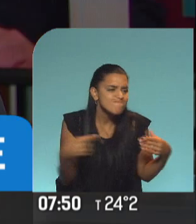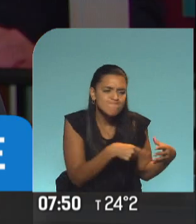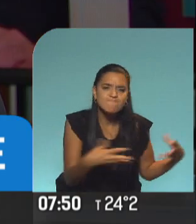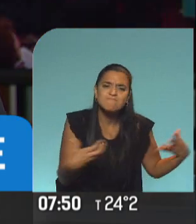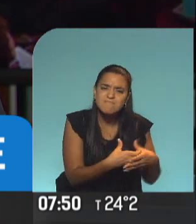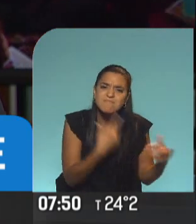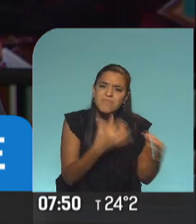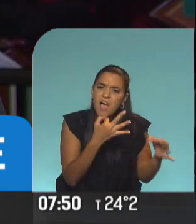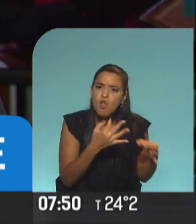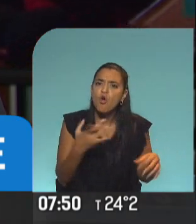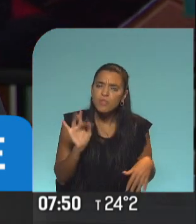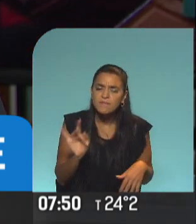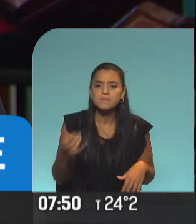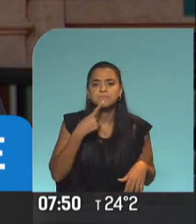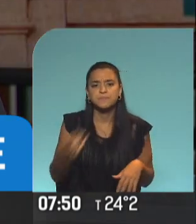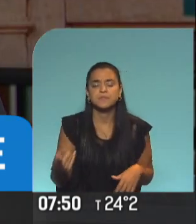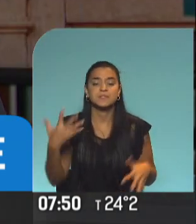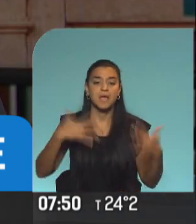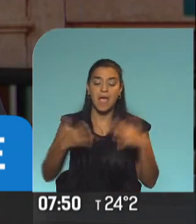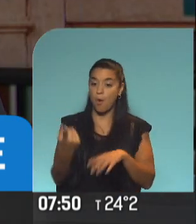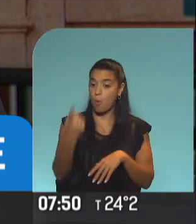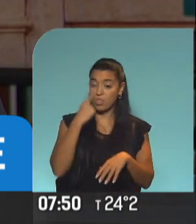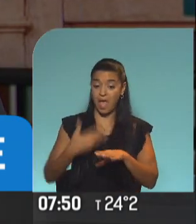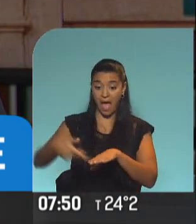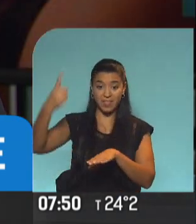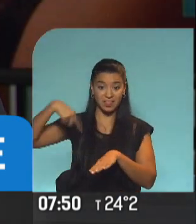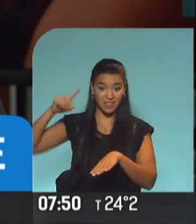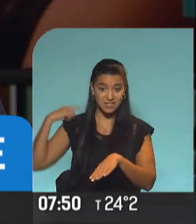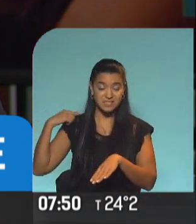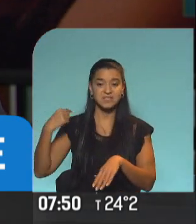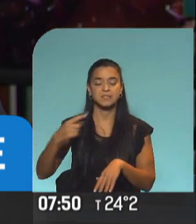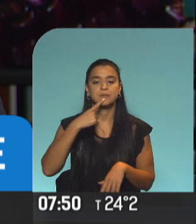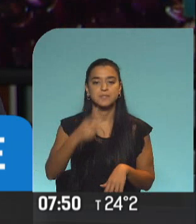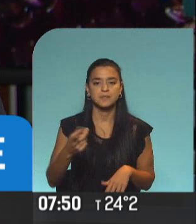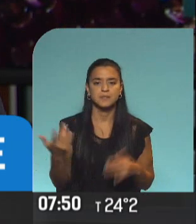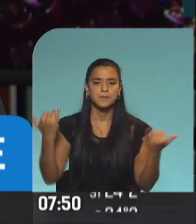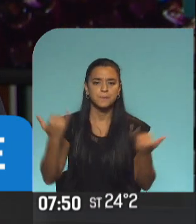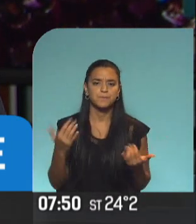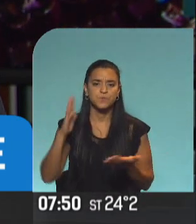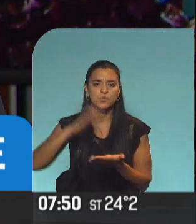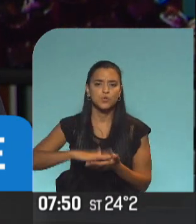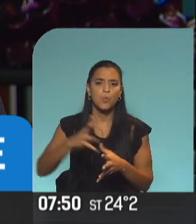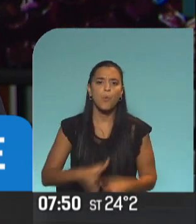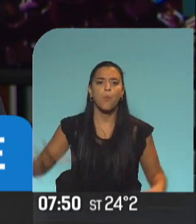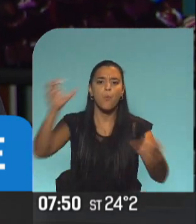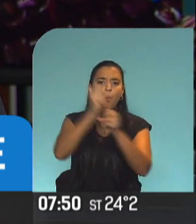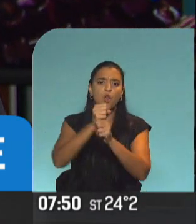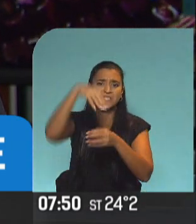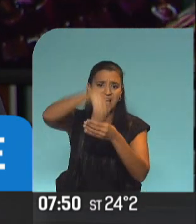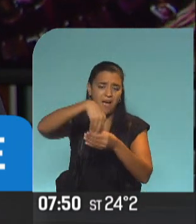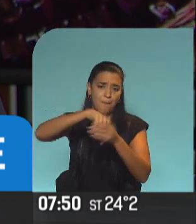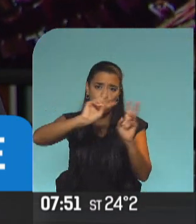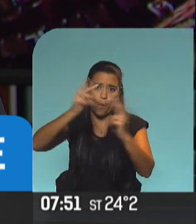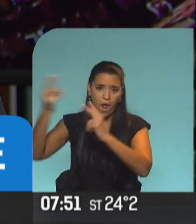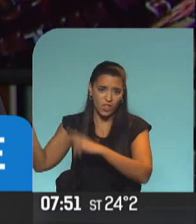por supuesto. No olvidemos que el día inmediatamente anterior había tenido el episodio de las bolsas mortuorias